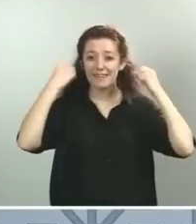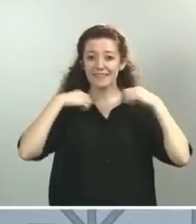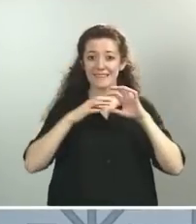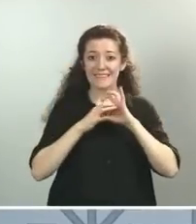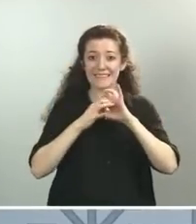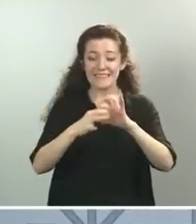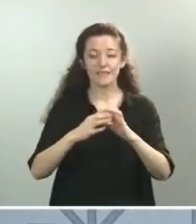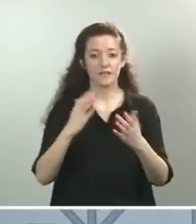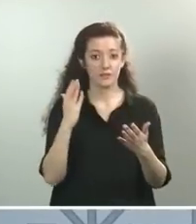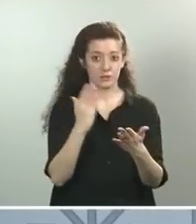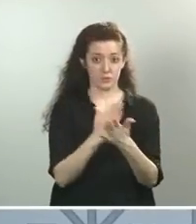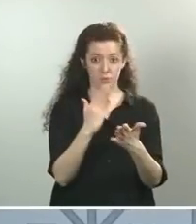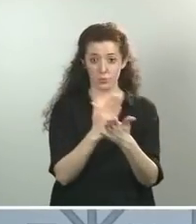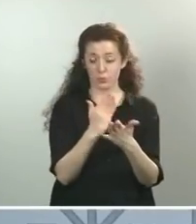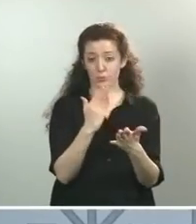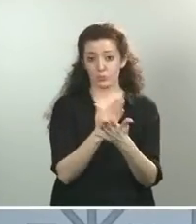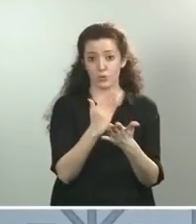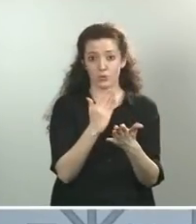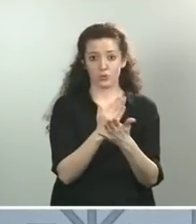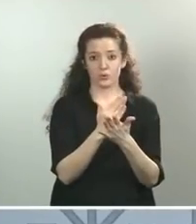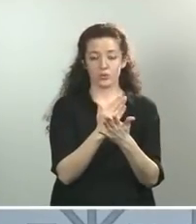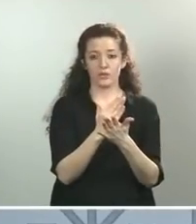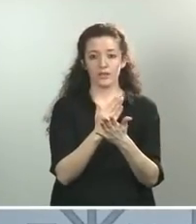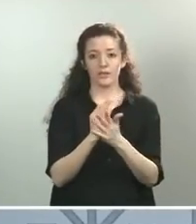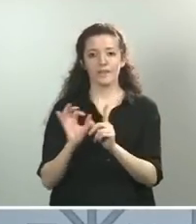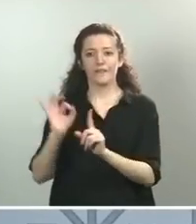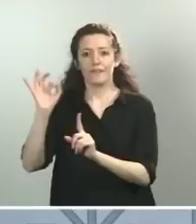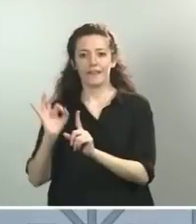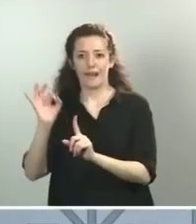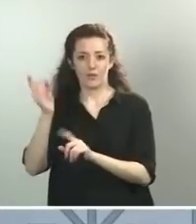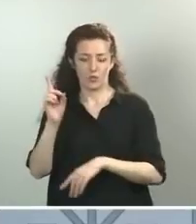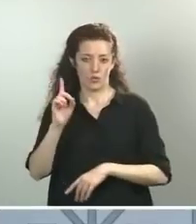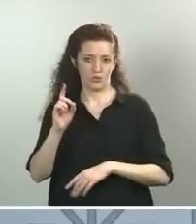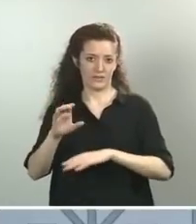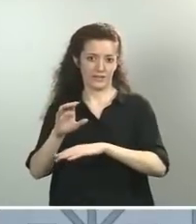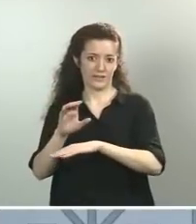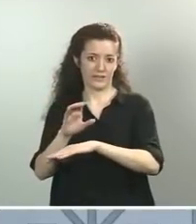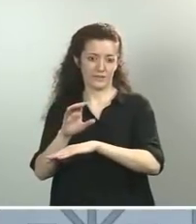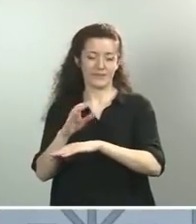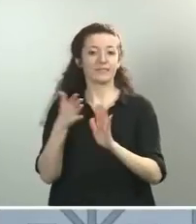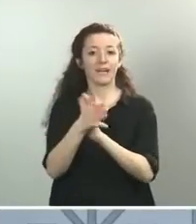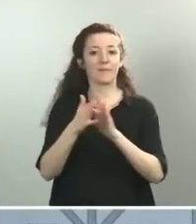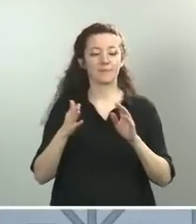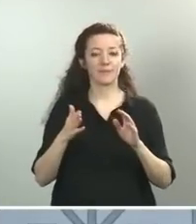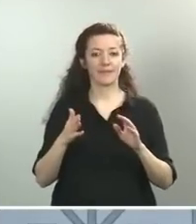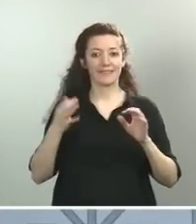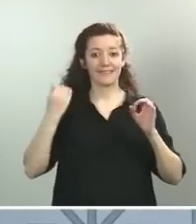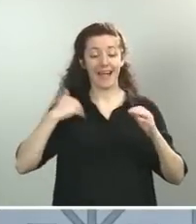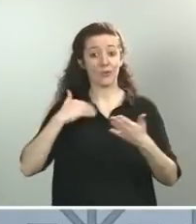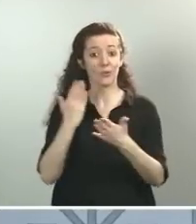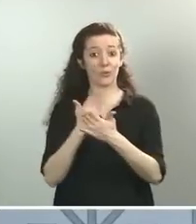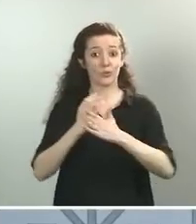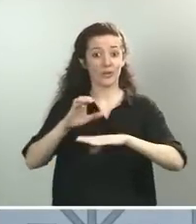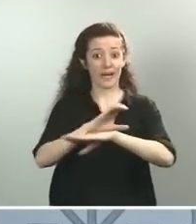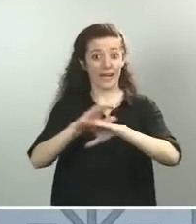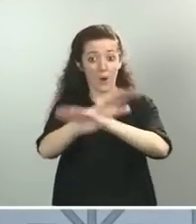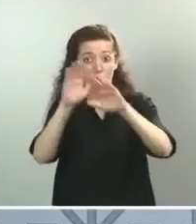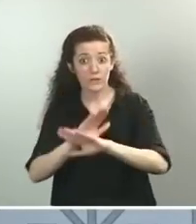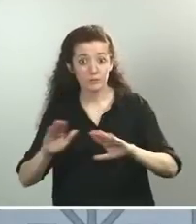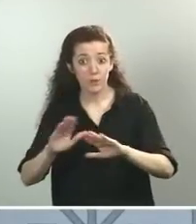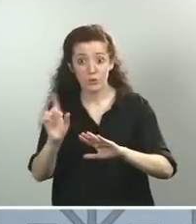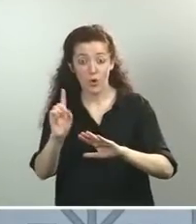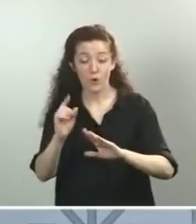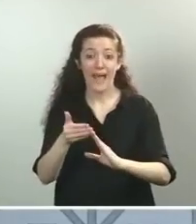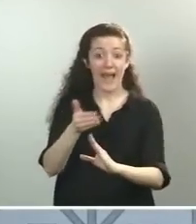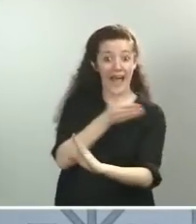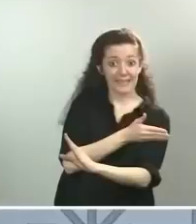de grado, non son cursos que se van a graduar en ese ano, esas prácticas aconsejamos que se pasen ao curso